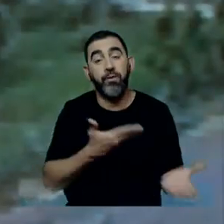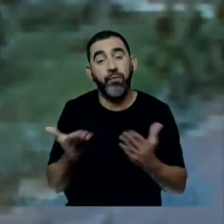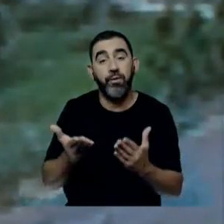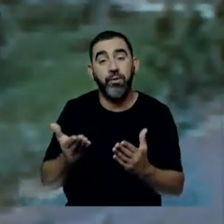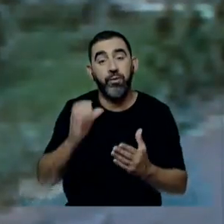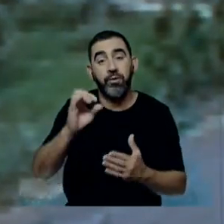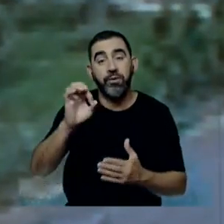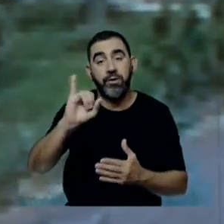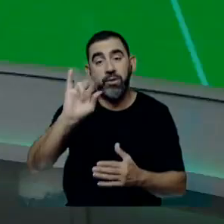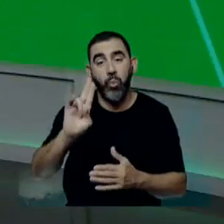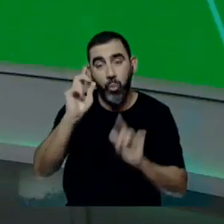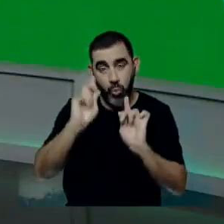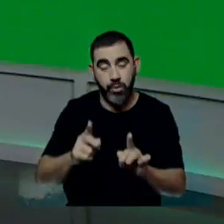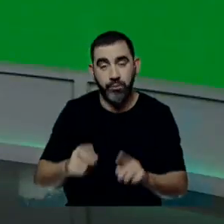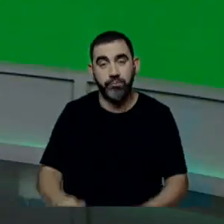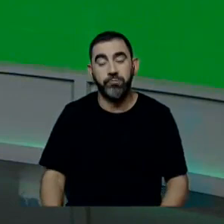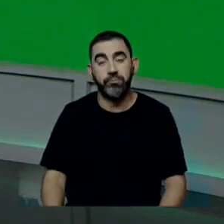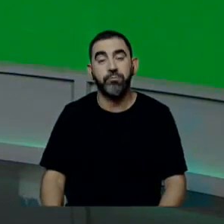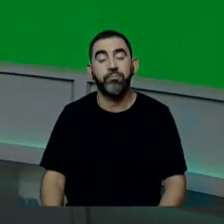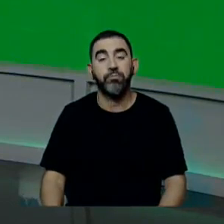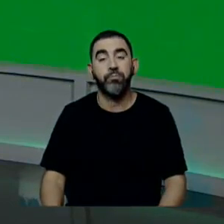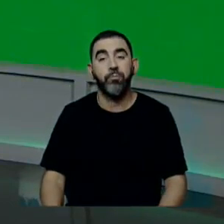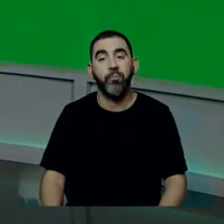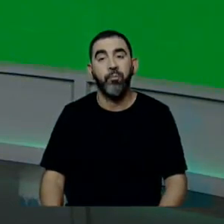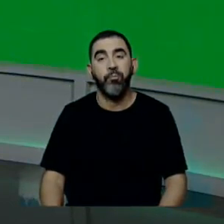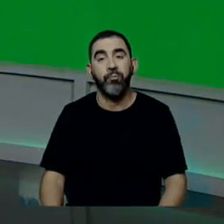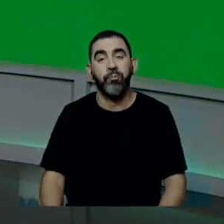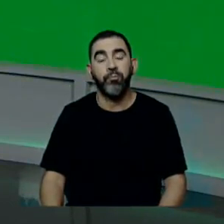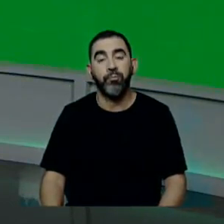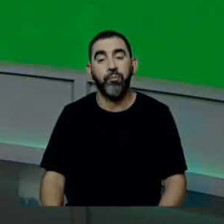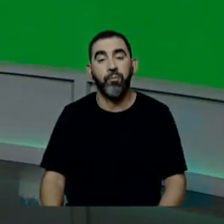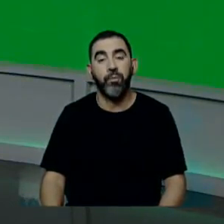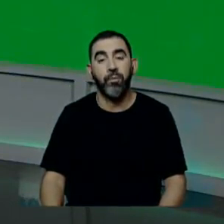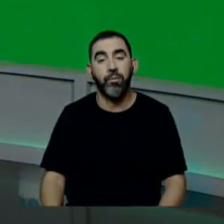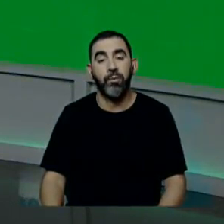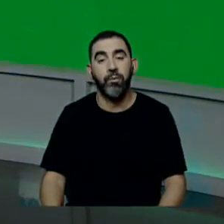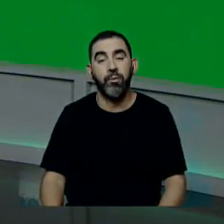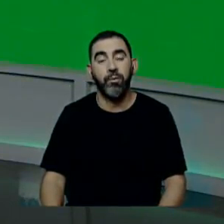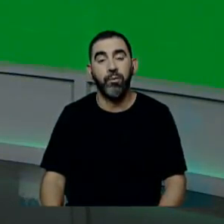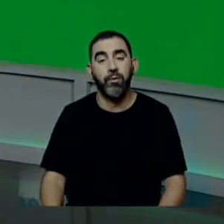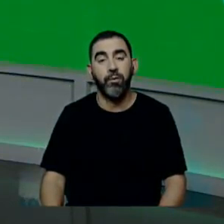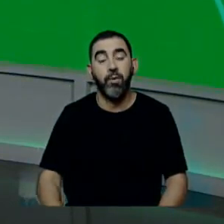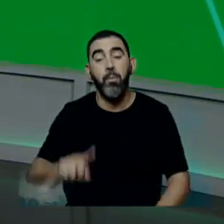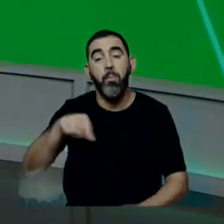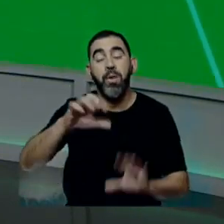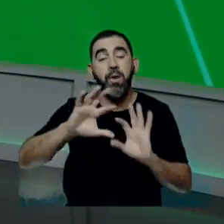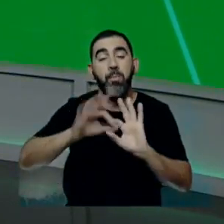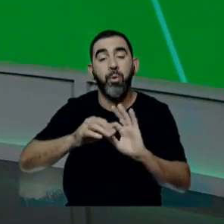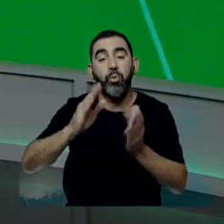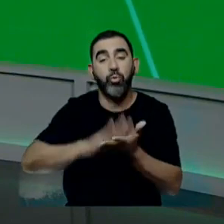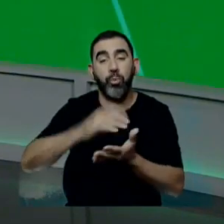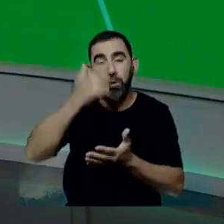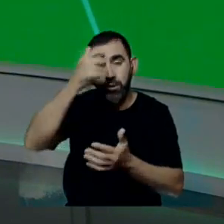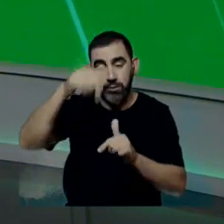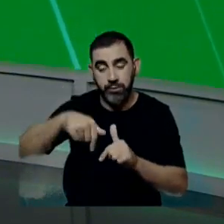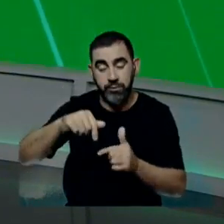CSI uruguayo también mañana. Bueno, muy bien. Vamos a estar atentos entonces a un nuevo programa de Sobre Ciencia aquí en la pantalla de TV Ciudad mañana miércoles aquí